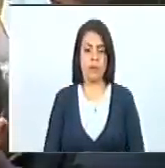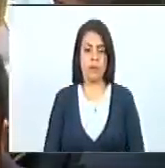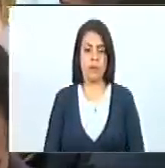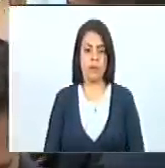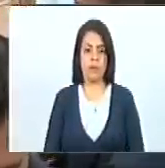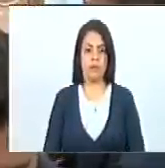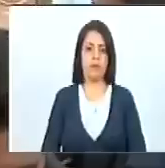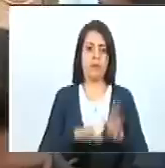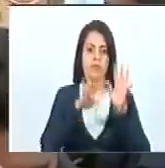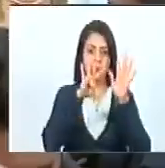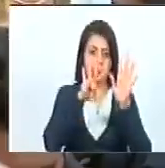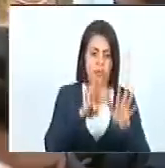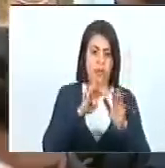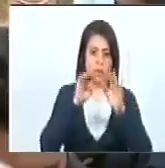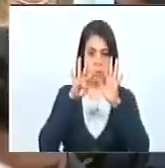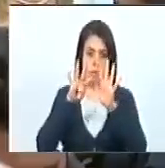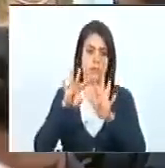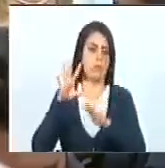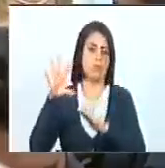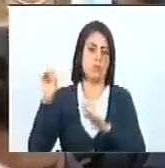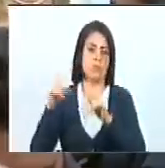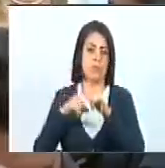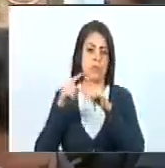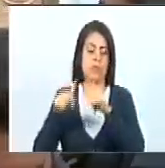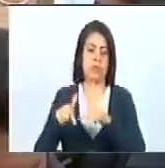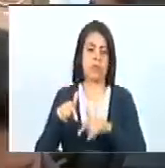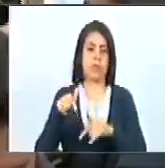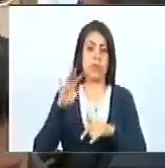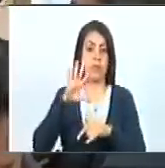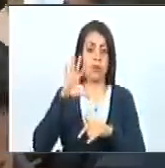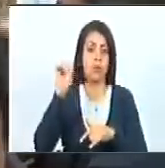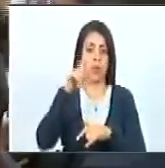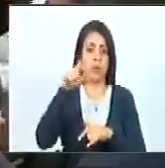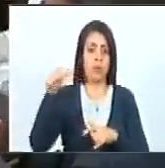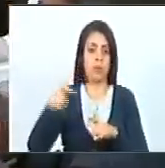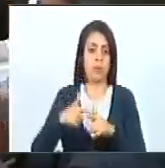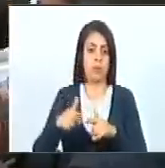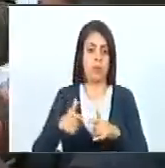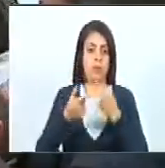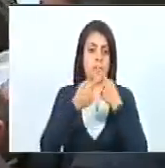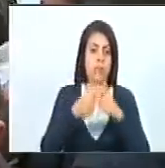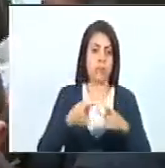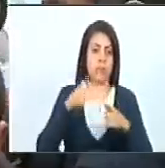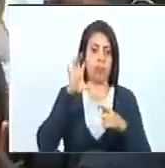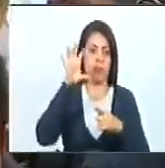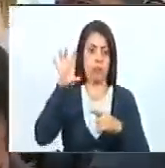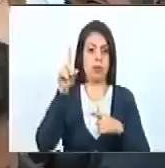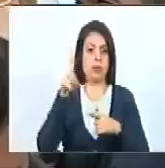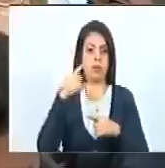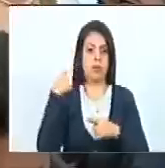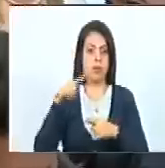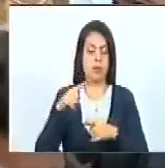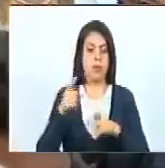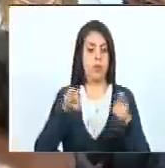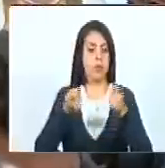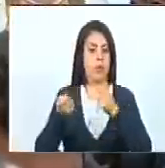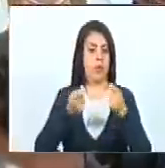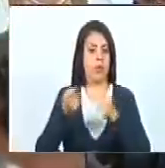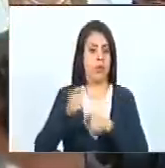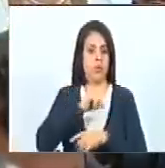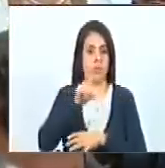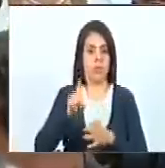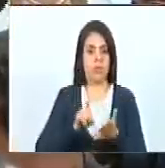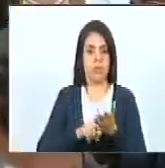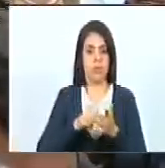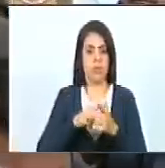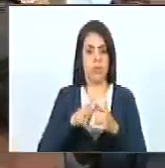9.950 son venezolanos, pero esas 50 personas extrañas de otro país son los que llevan el control